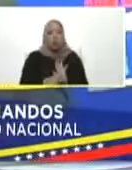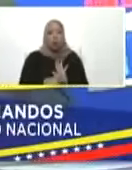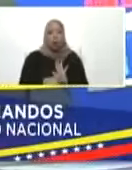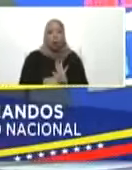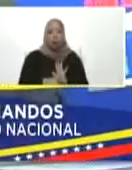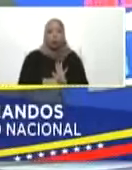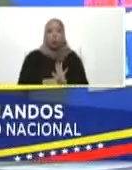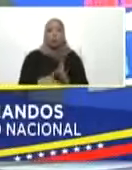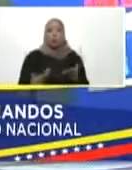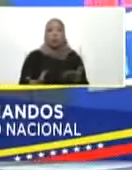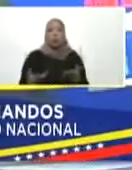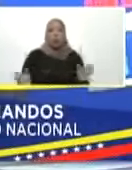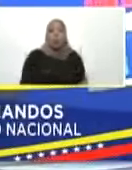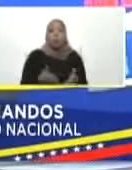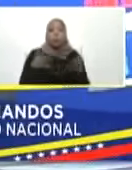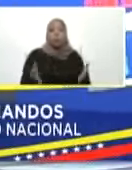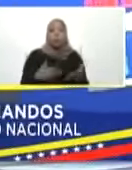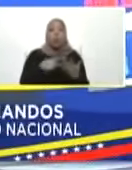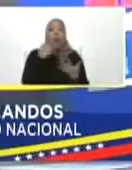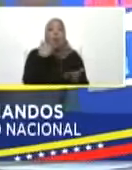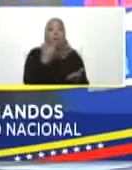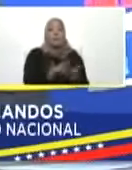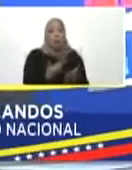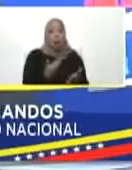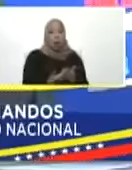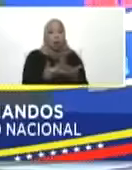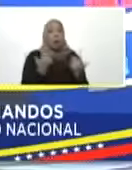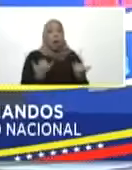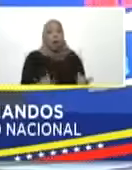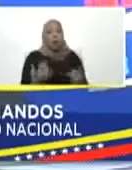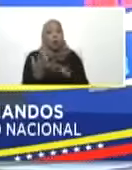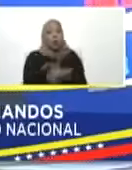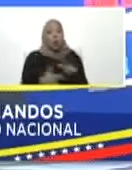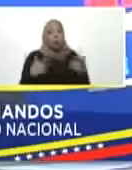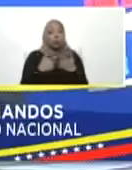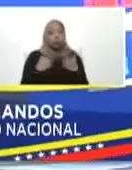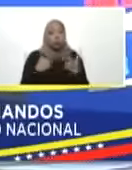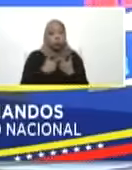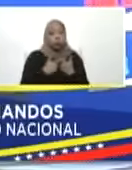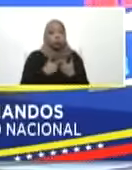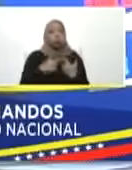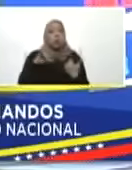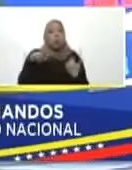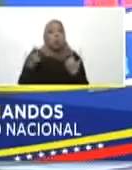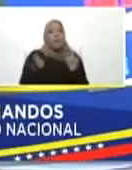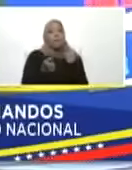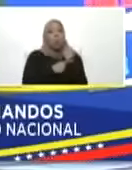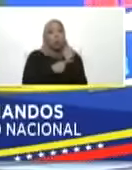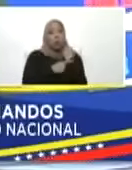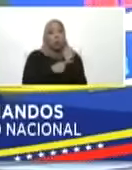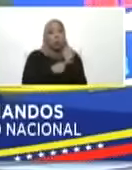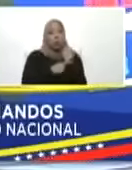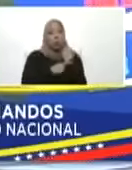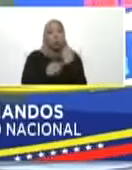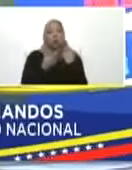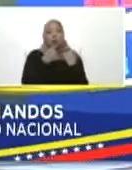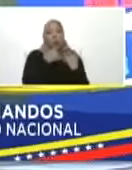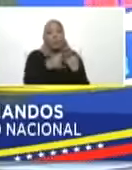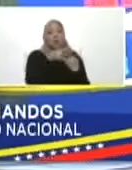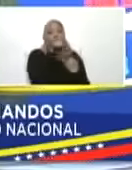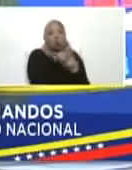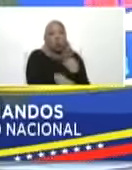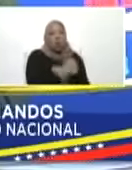Para poder imponer sus planes. Ahora nadie lo recuerda, se llamó Juan Guaidó. Y ese analfabeta